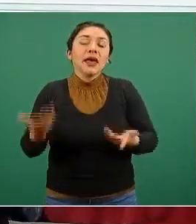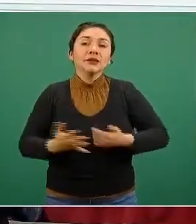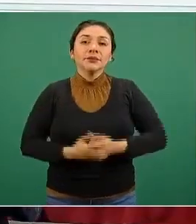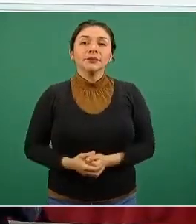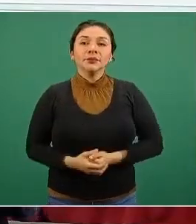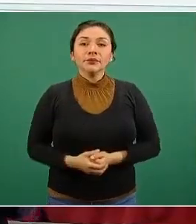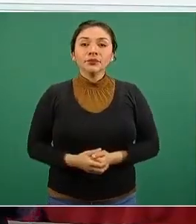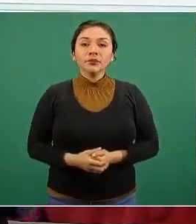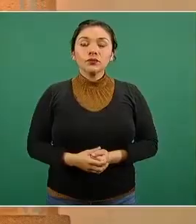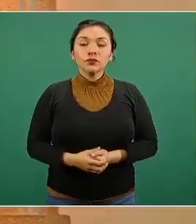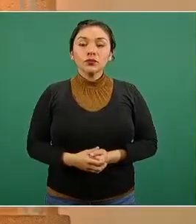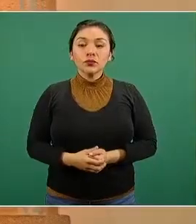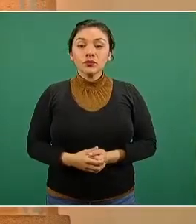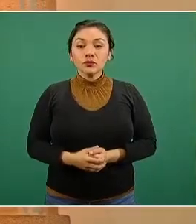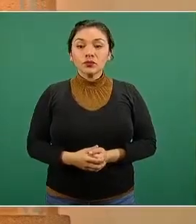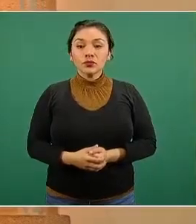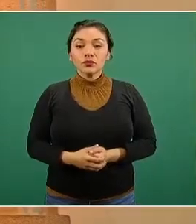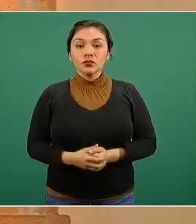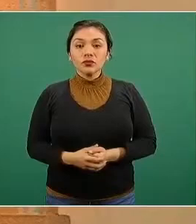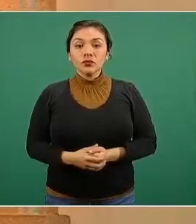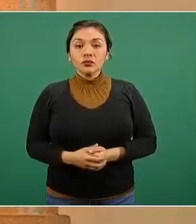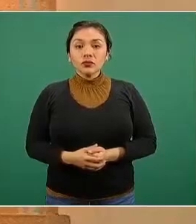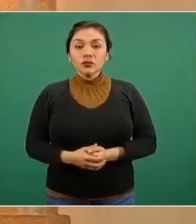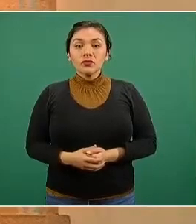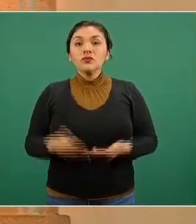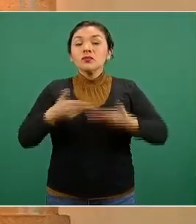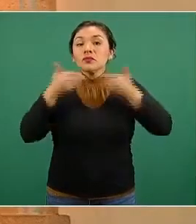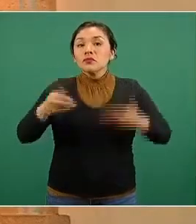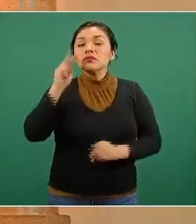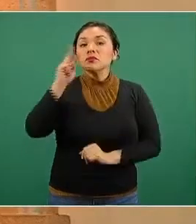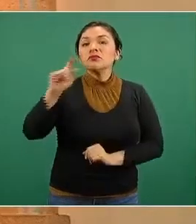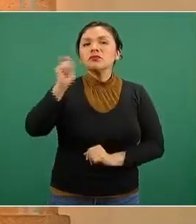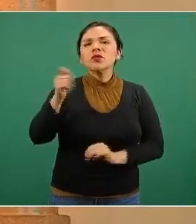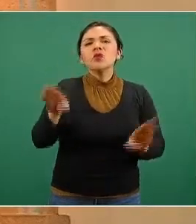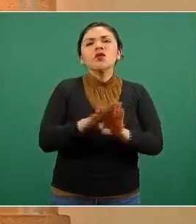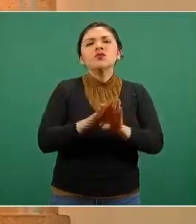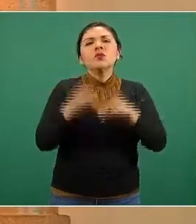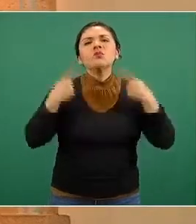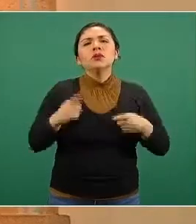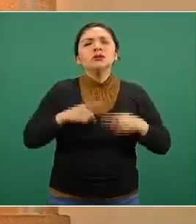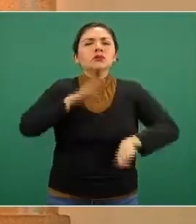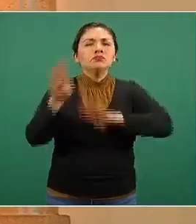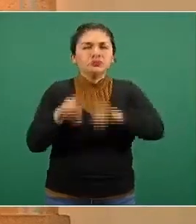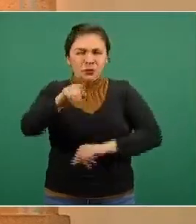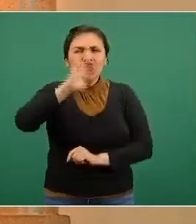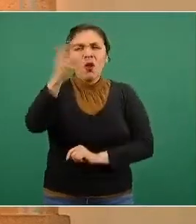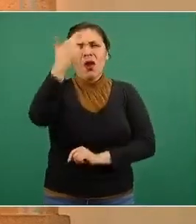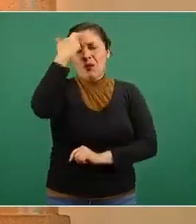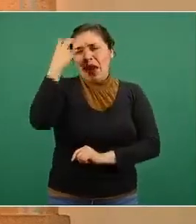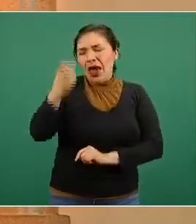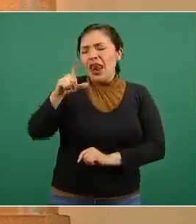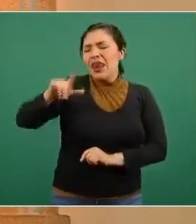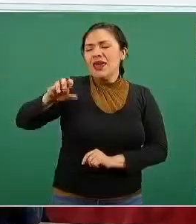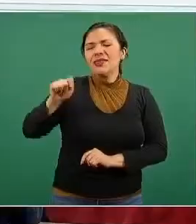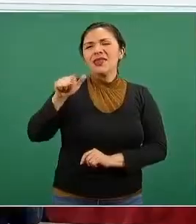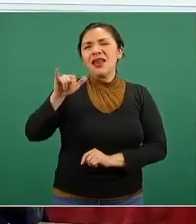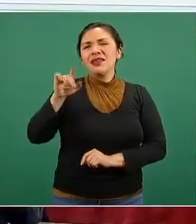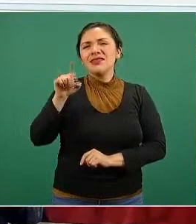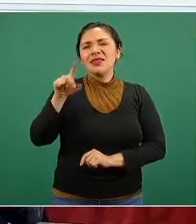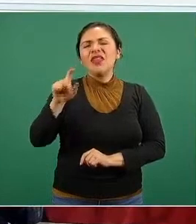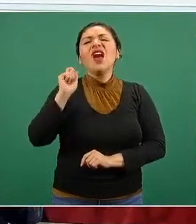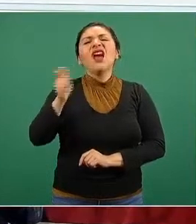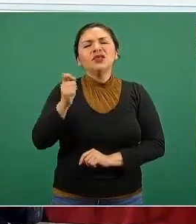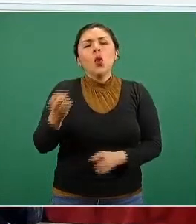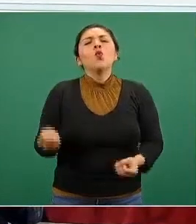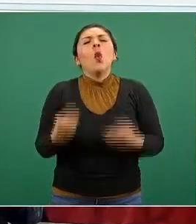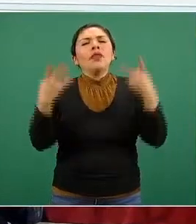la siguiente diapositiva, es precisamente la curva de letalidad. Recordemos que la letalidad es la